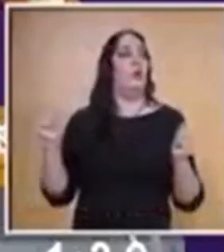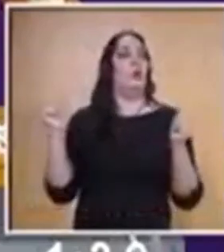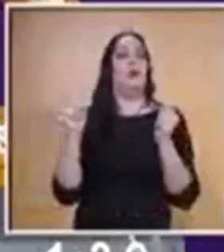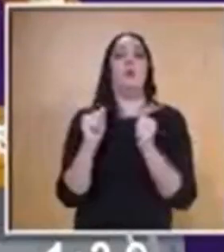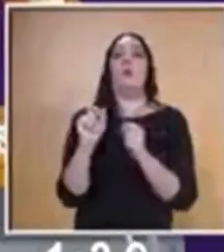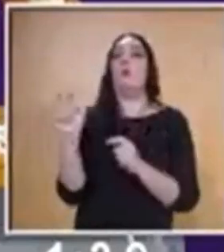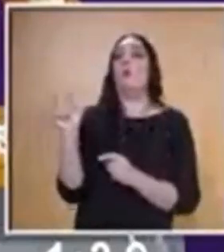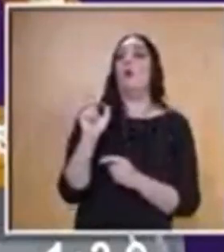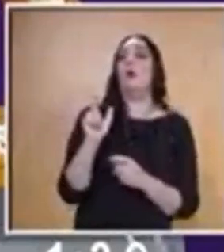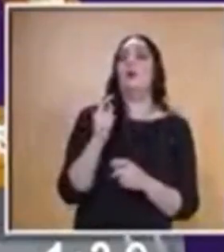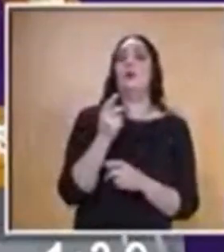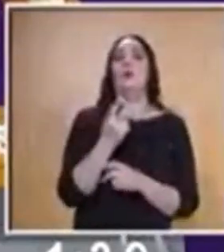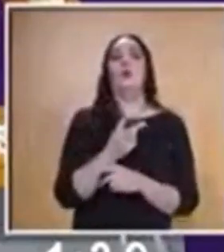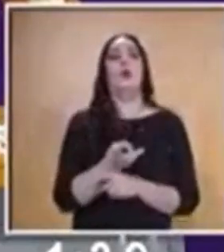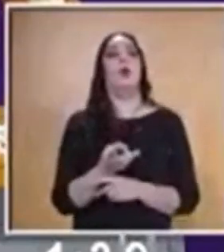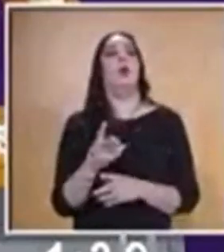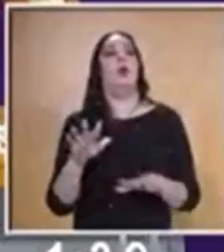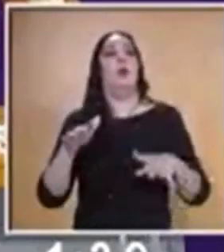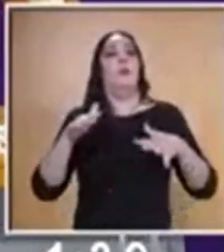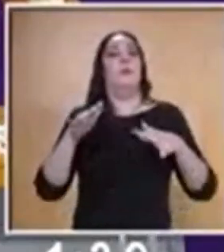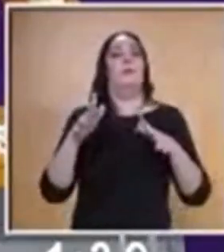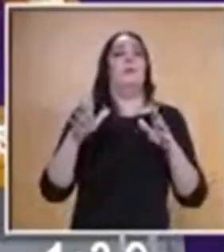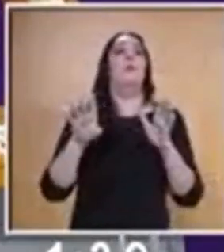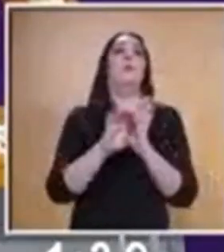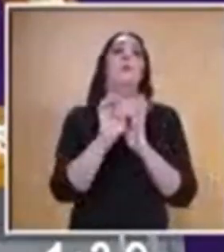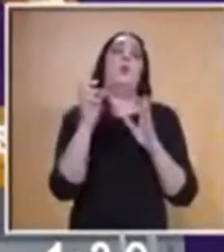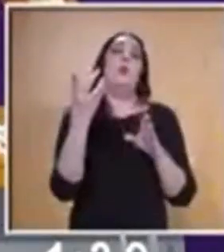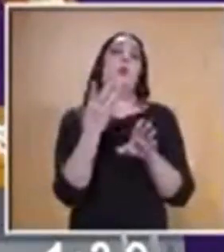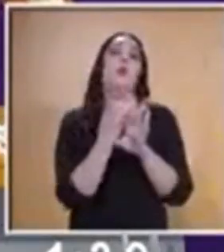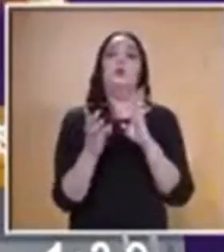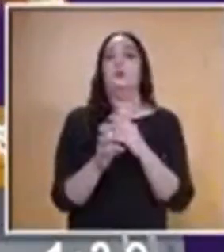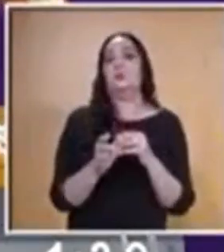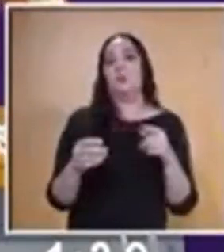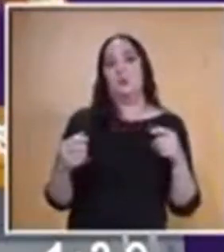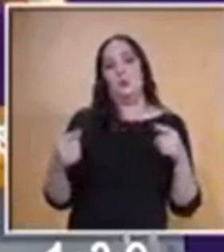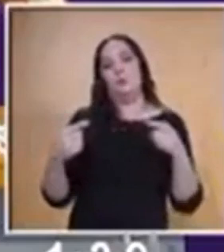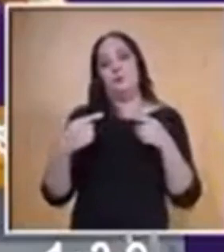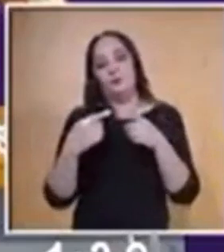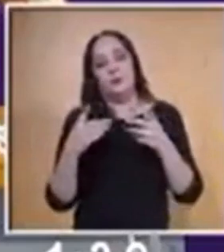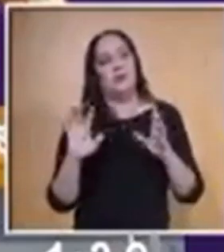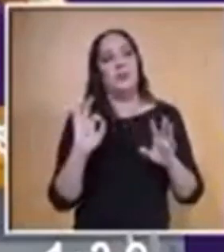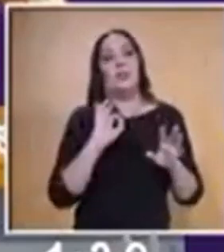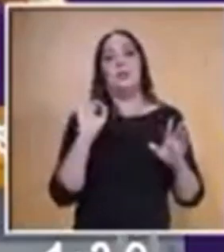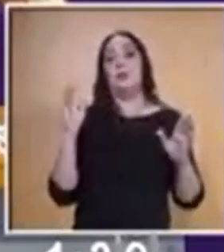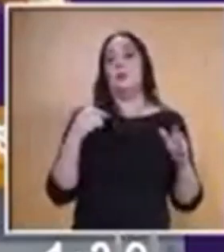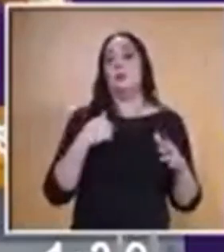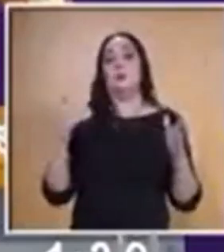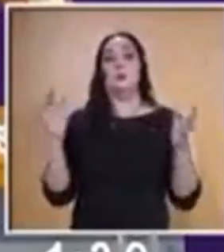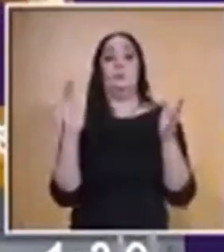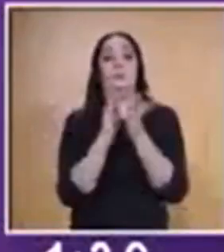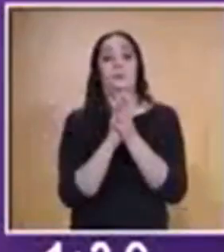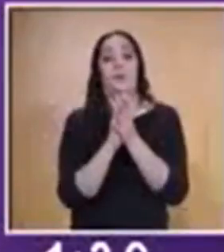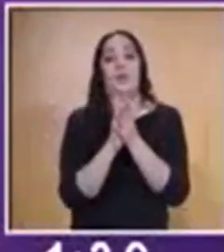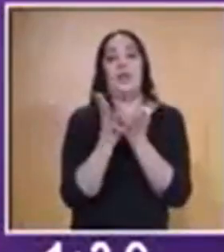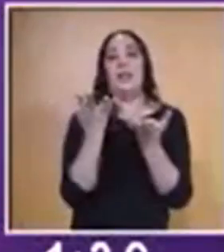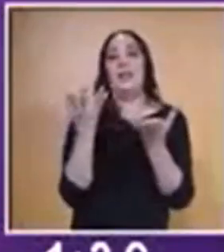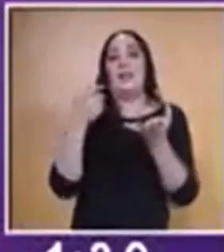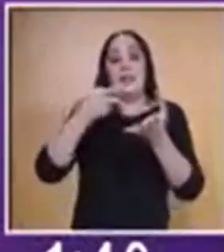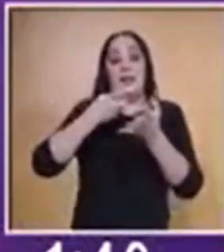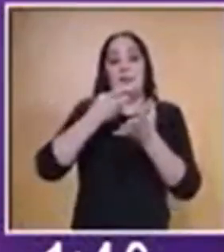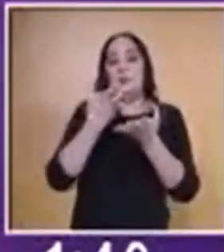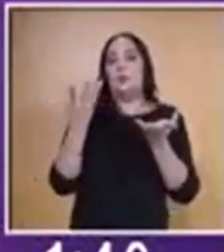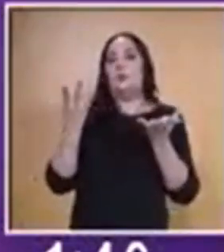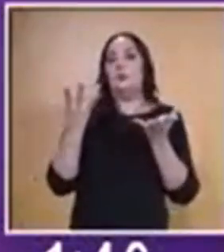choque de dos objetos. Por ejemplo, si yo hago un aplauso, estoy provocando un sonido. ¿Por qué?